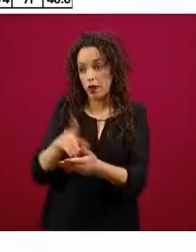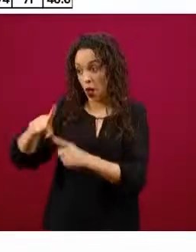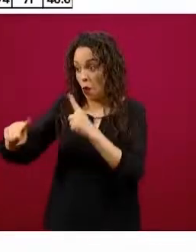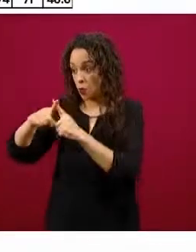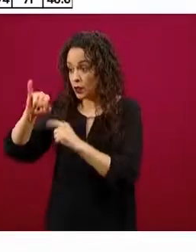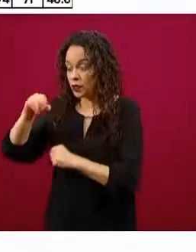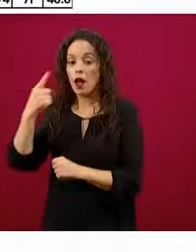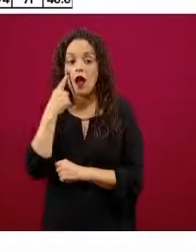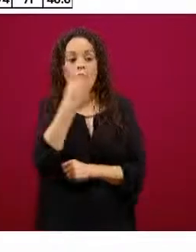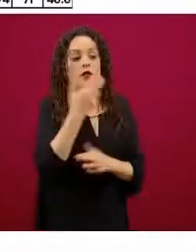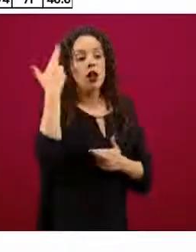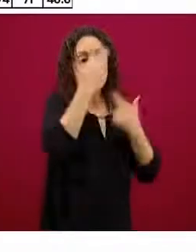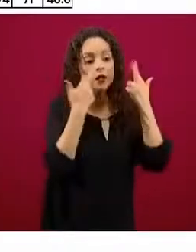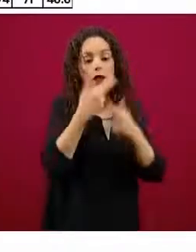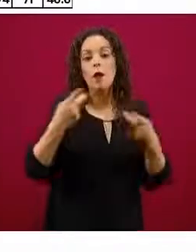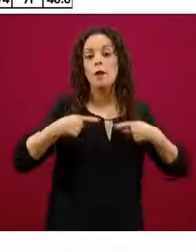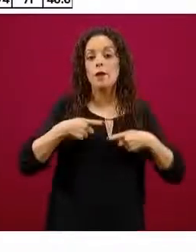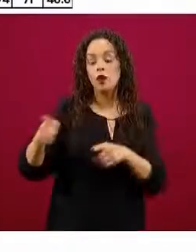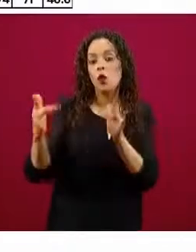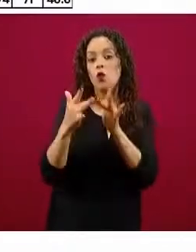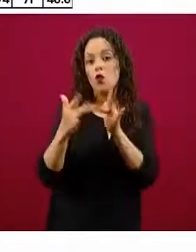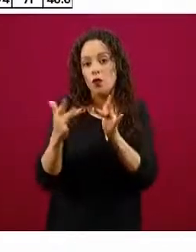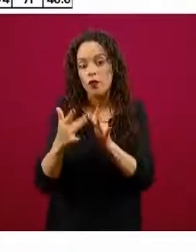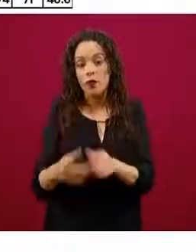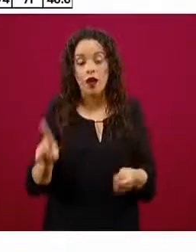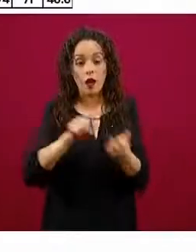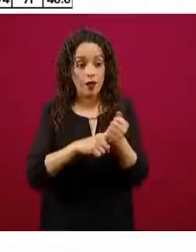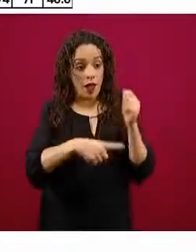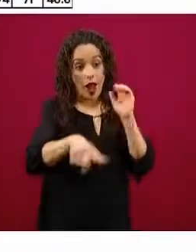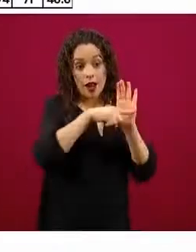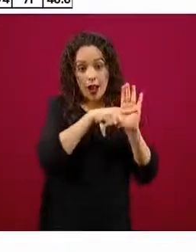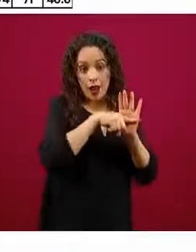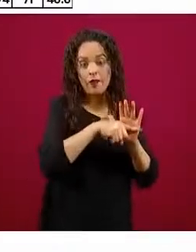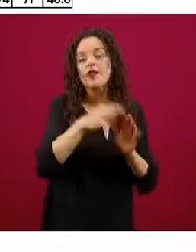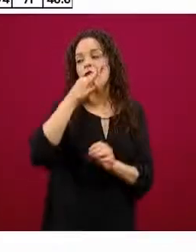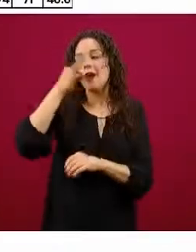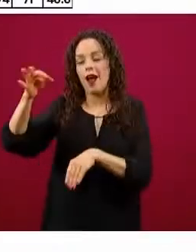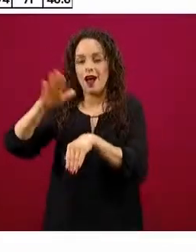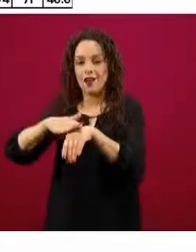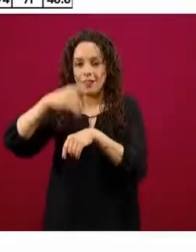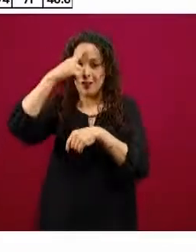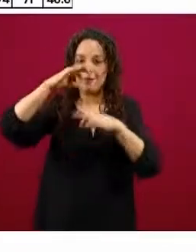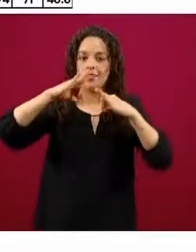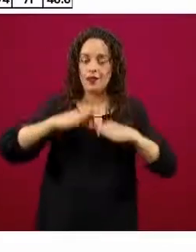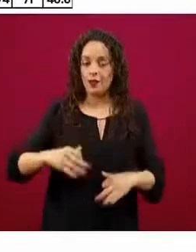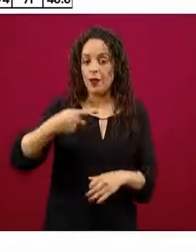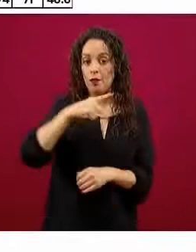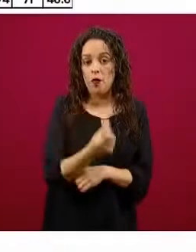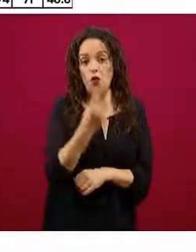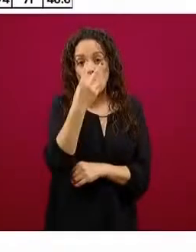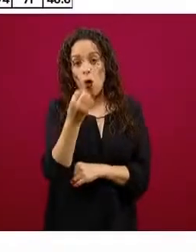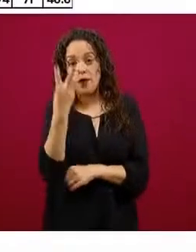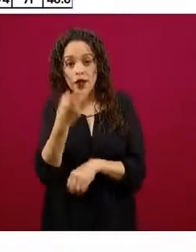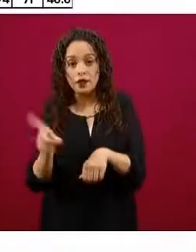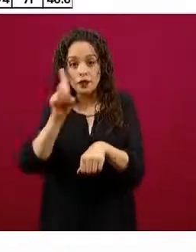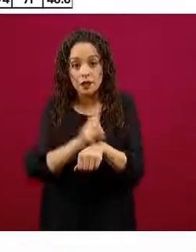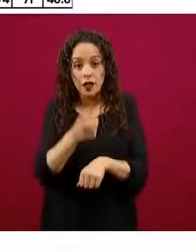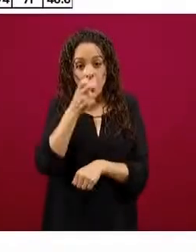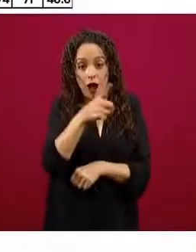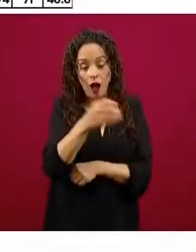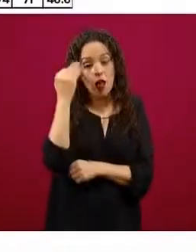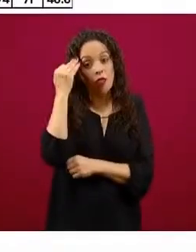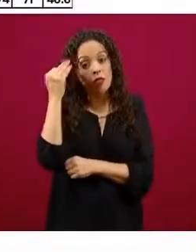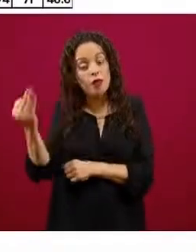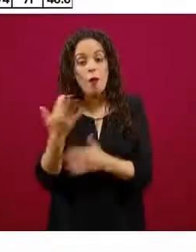cómo están, y si es negativo, pues se lo avisamos para que estén tranquilos, pero como quiera, los 2-3 días, que es lo que nos dura más o menos aproximadamente que nos den